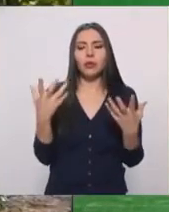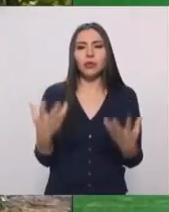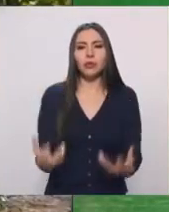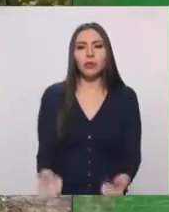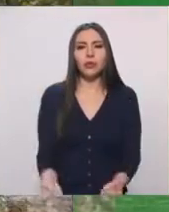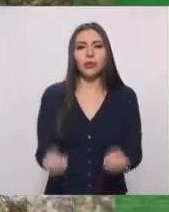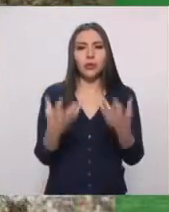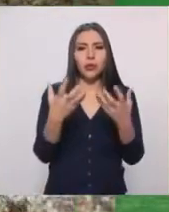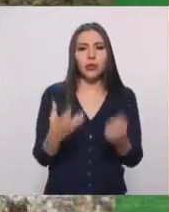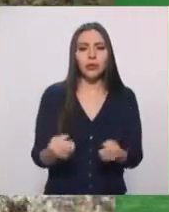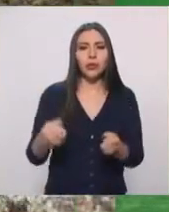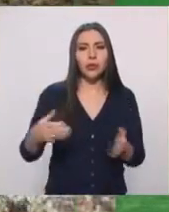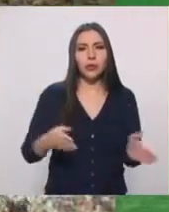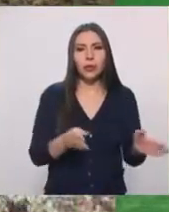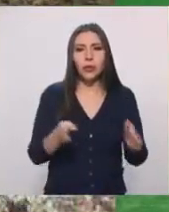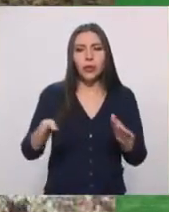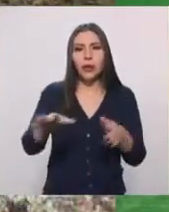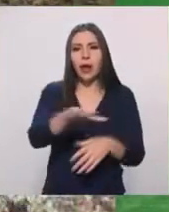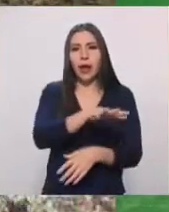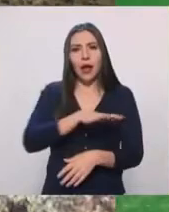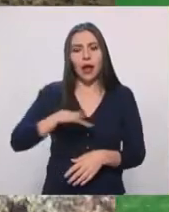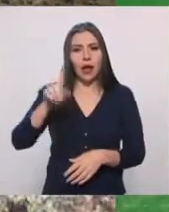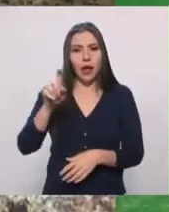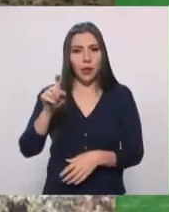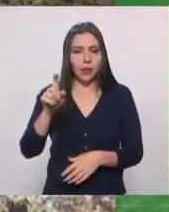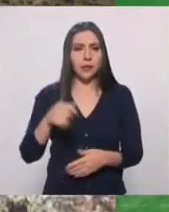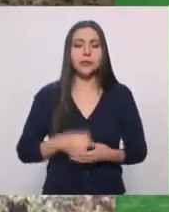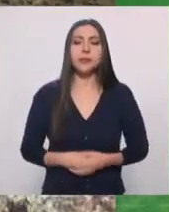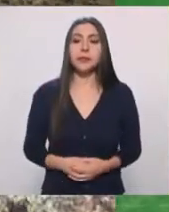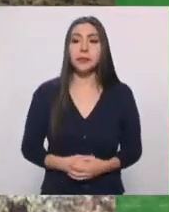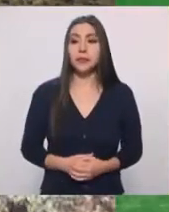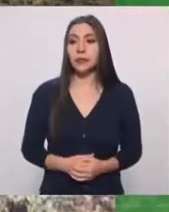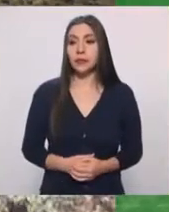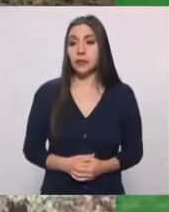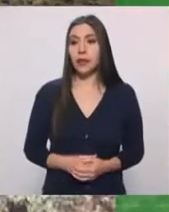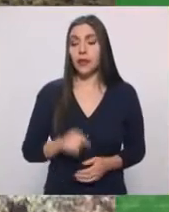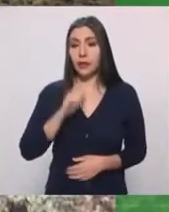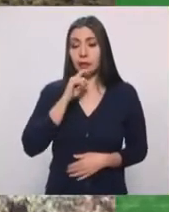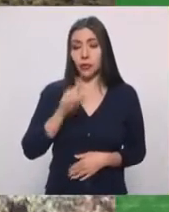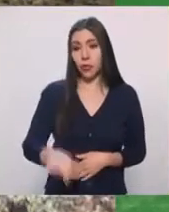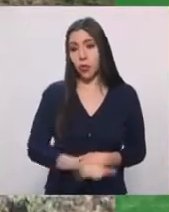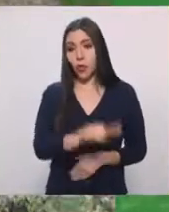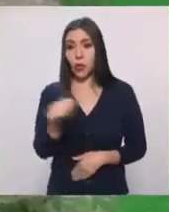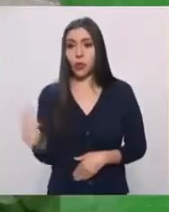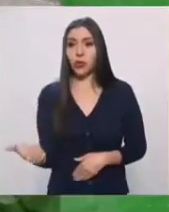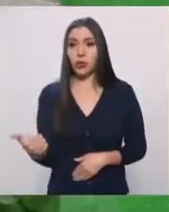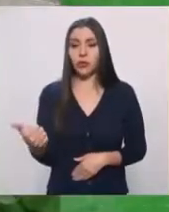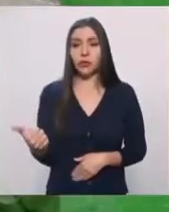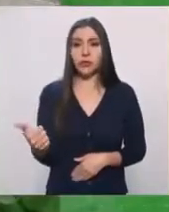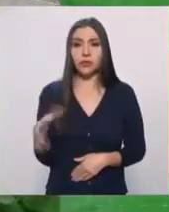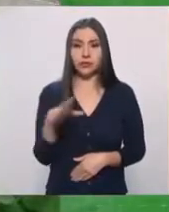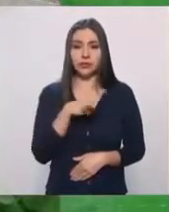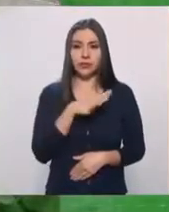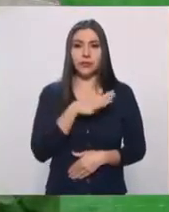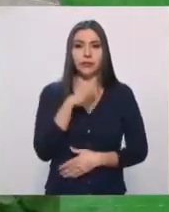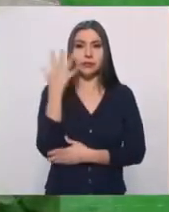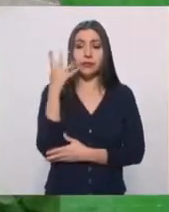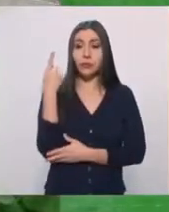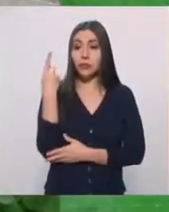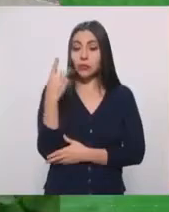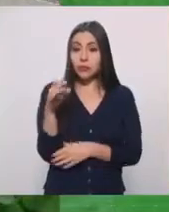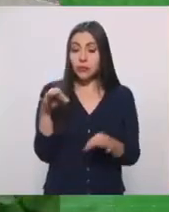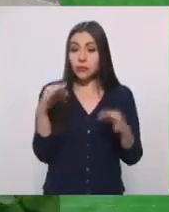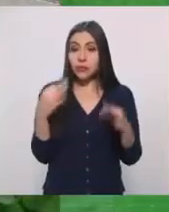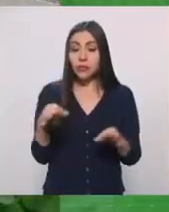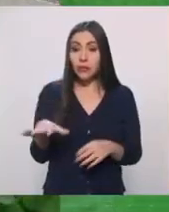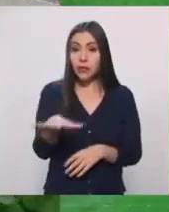y de los canales y los arroyos, ¿no? Pero entonces también tenemos unas especies que no son, digamos, de aquí de la zona,